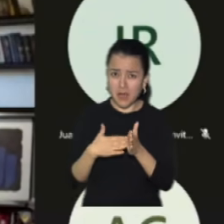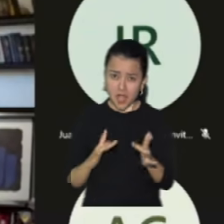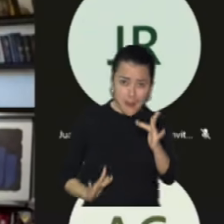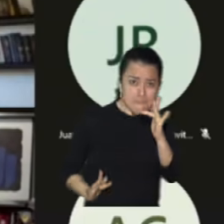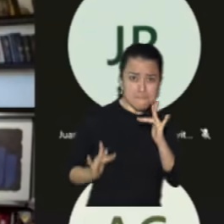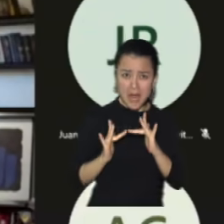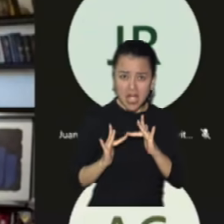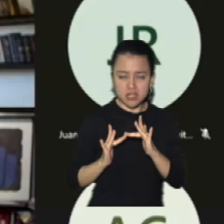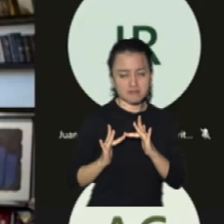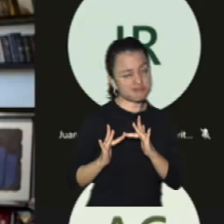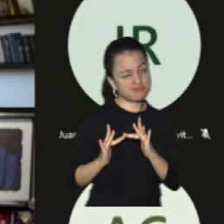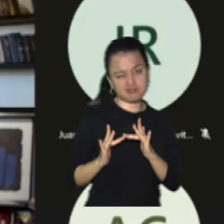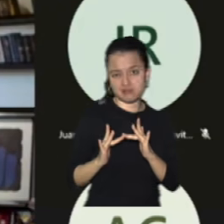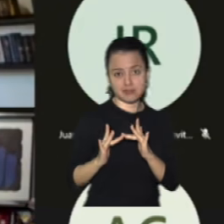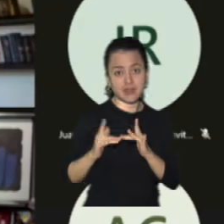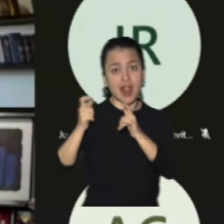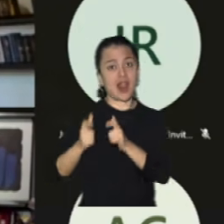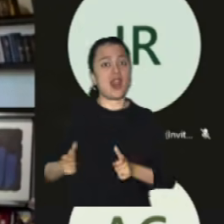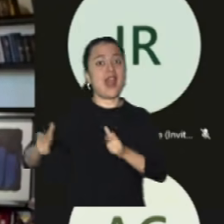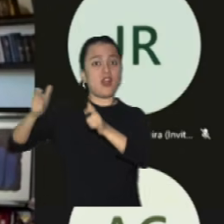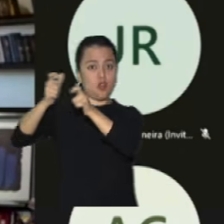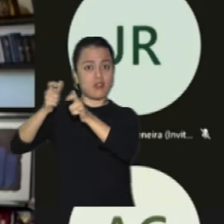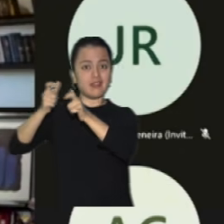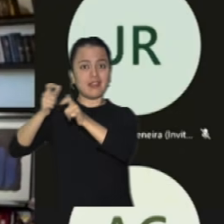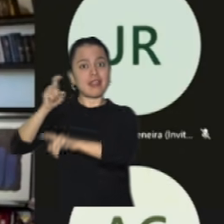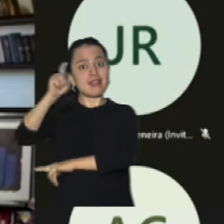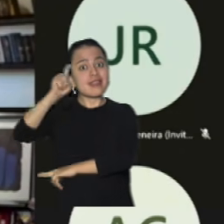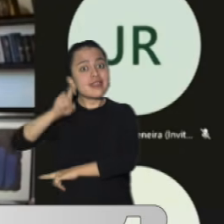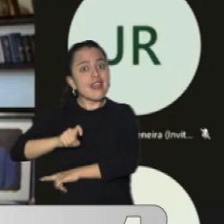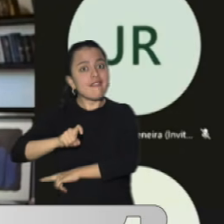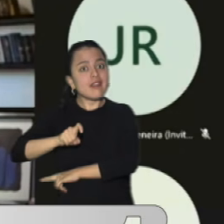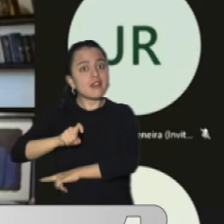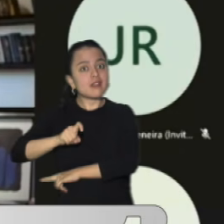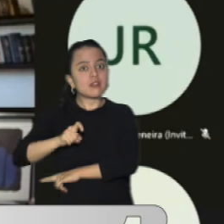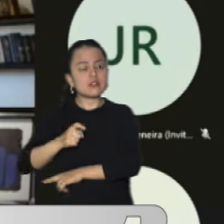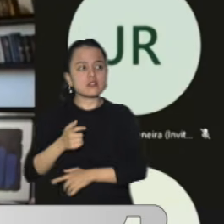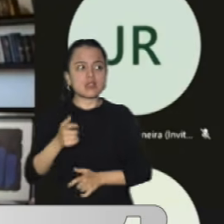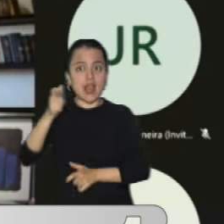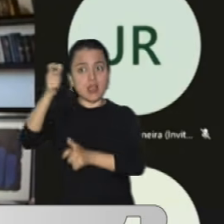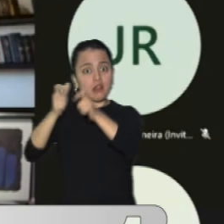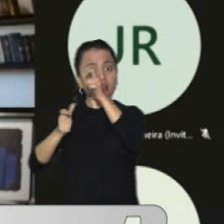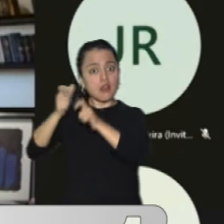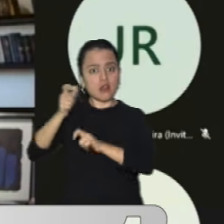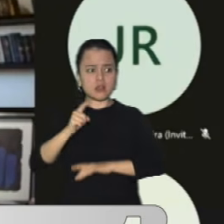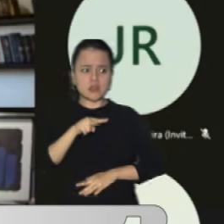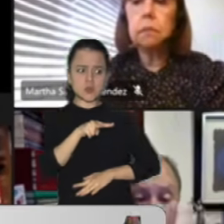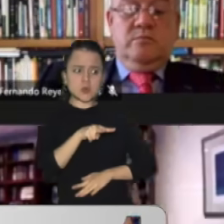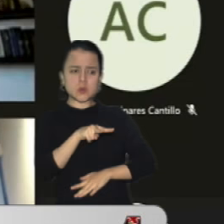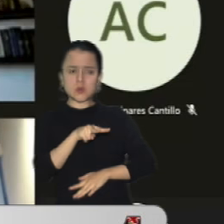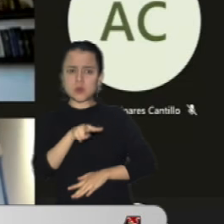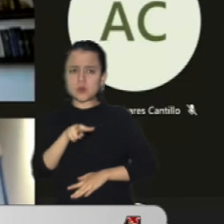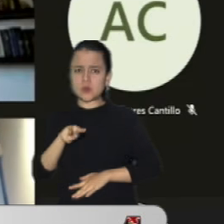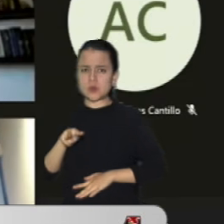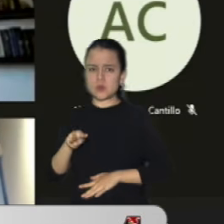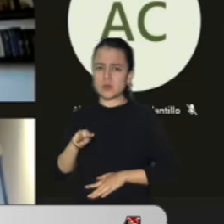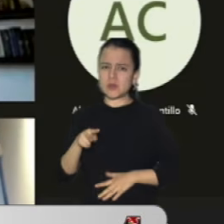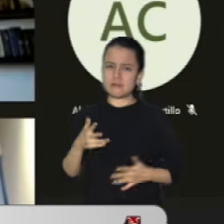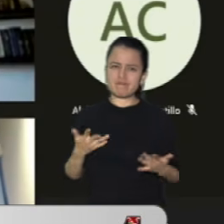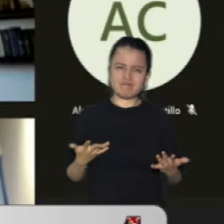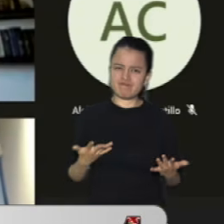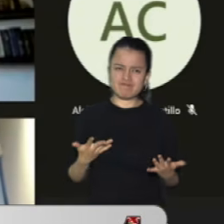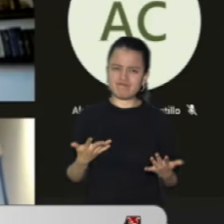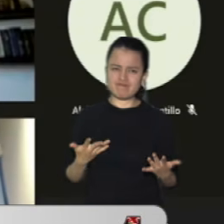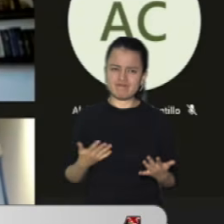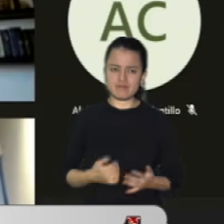lo tanto la Corte debió haberse declarado inhibida para emitir un pronunciamiento de fondo. No era posible